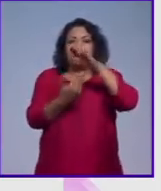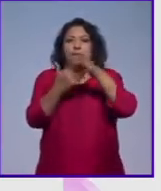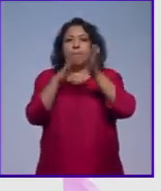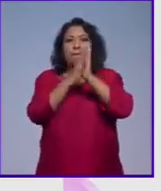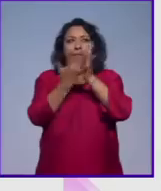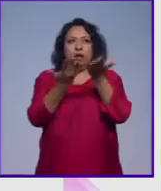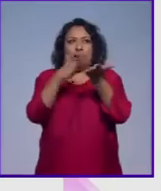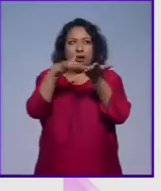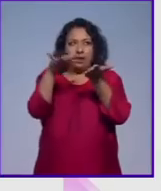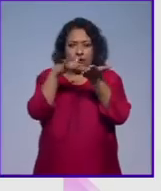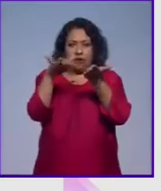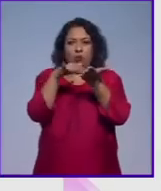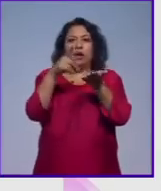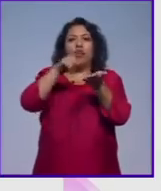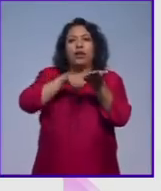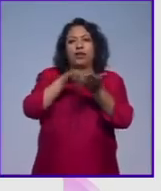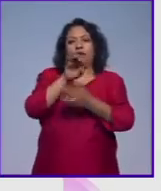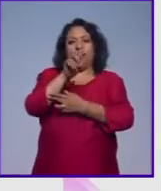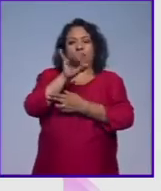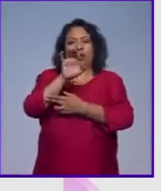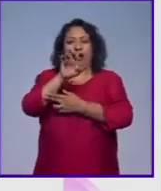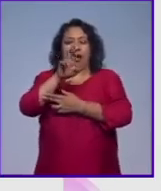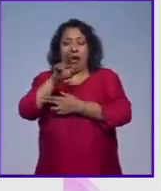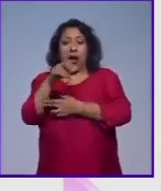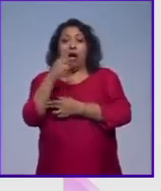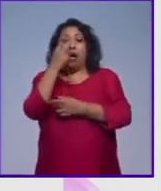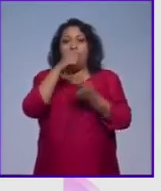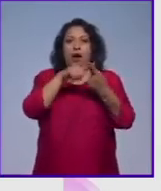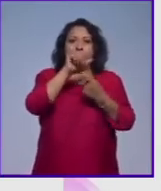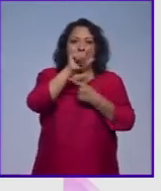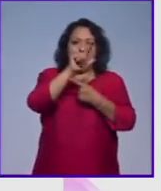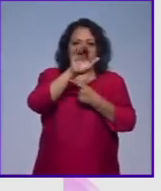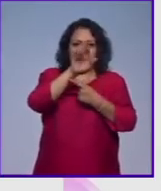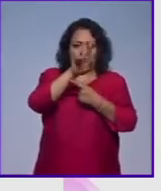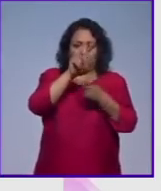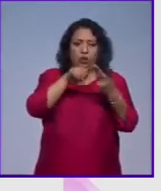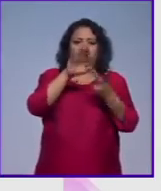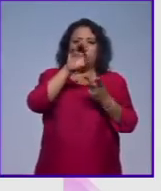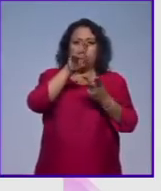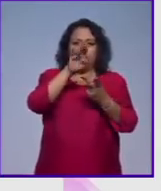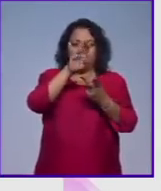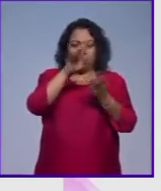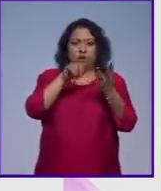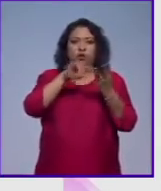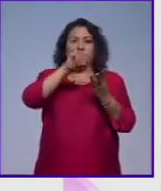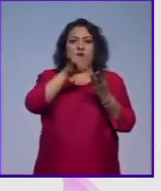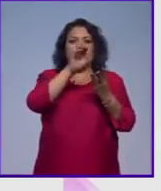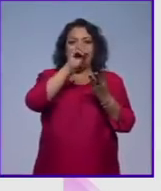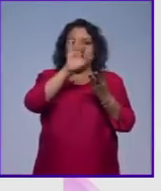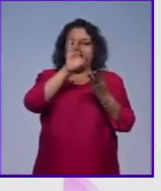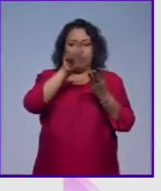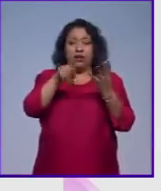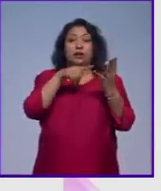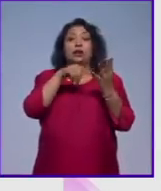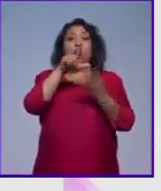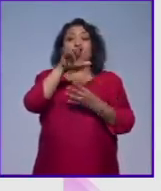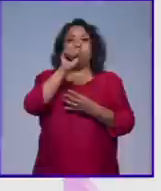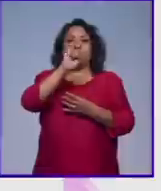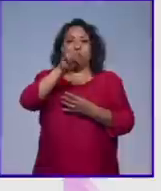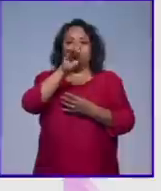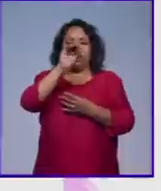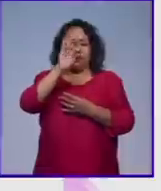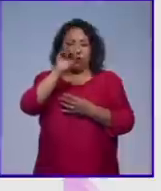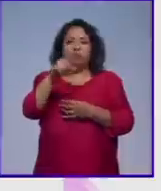de poesía que organizó la editorial Era, los escritores Alberto Ruiz Sánchez, Coral Bracho, Jorge Fernández Granados y Luis Jorge